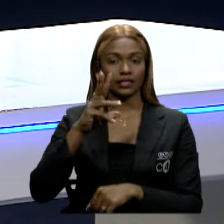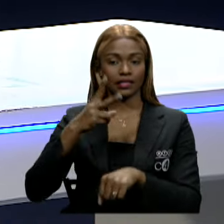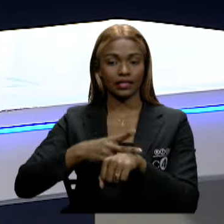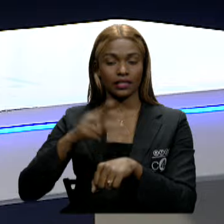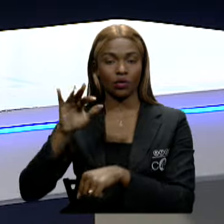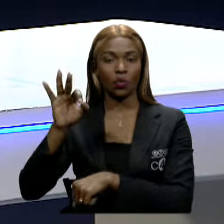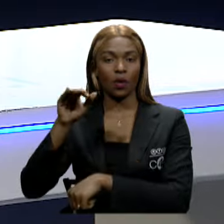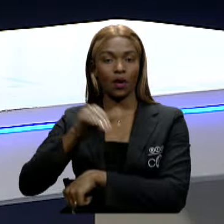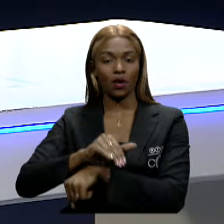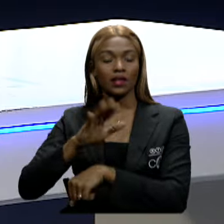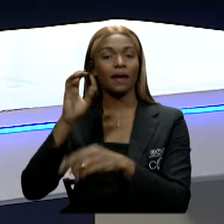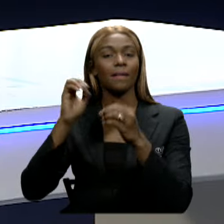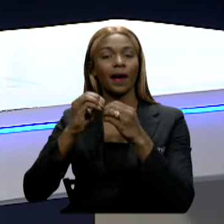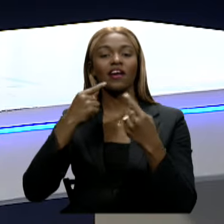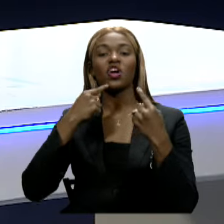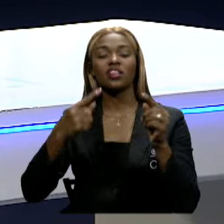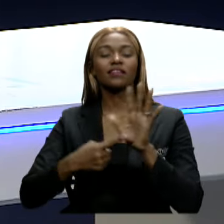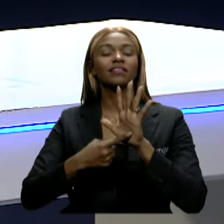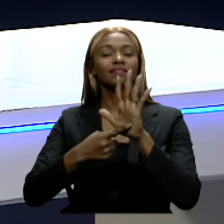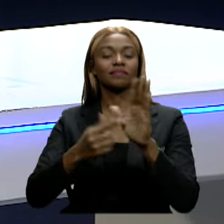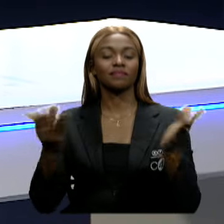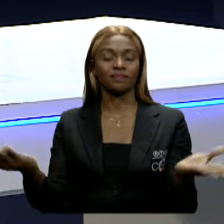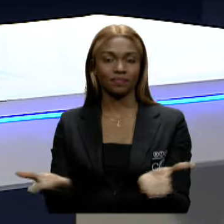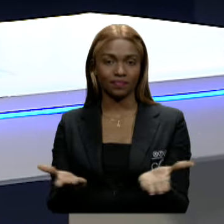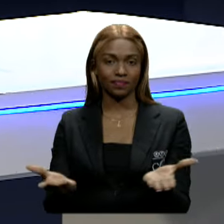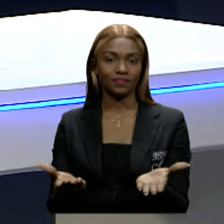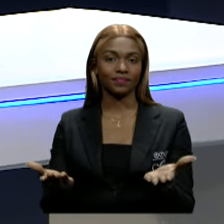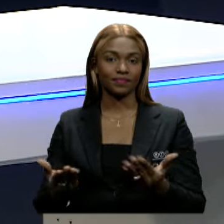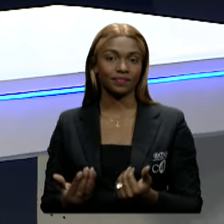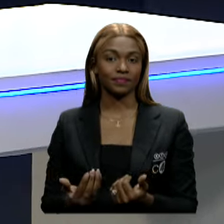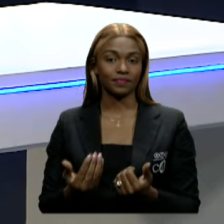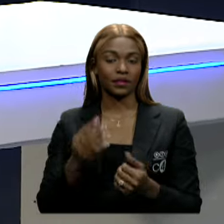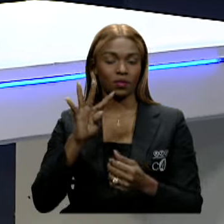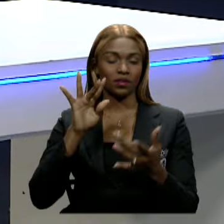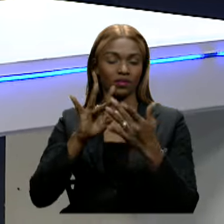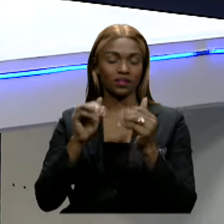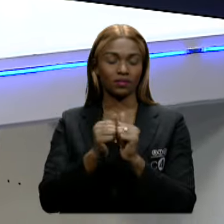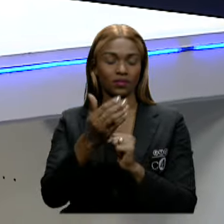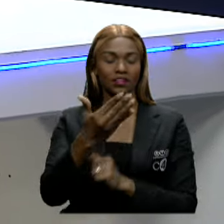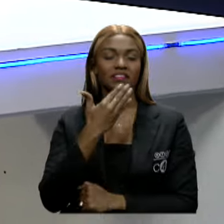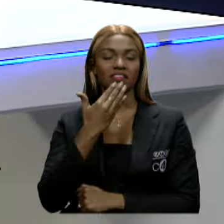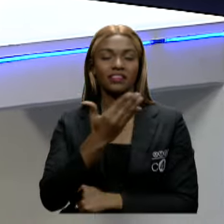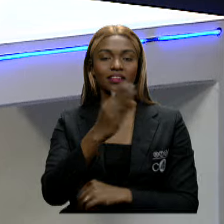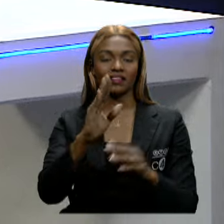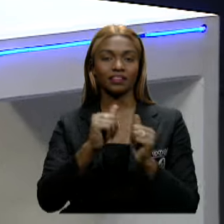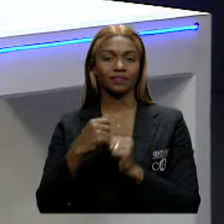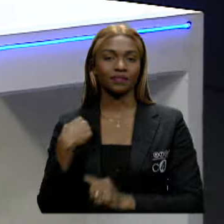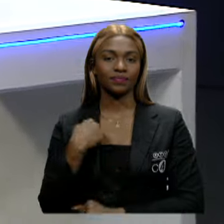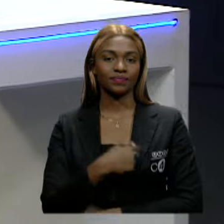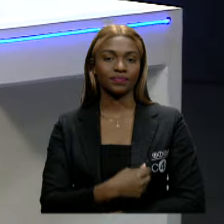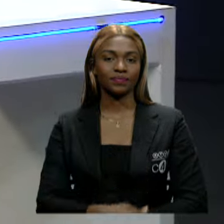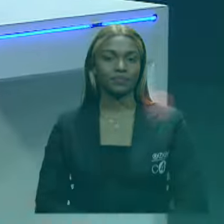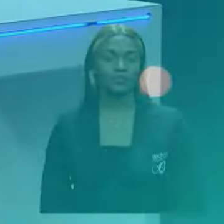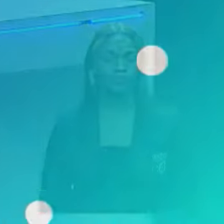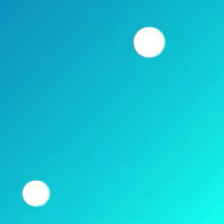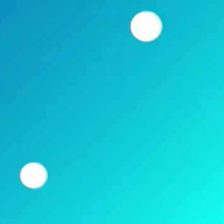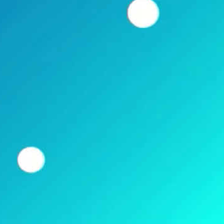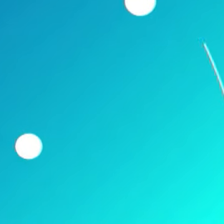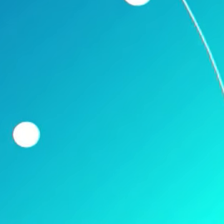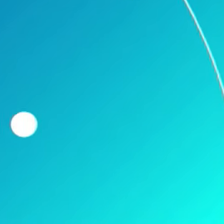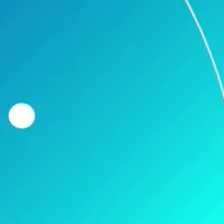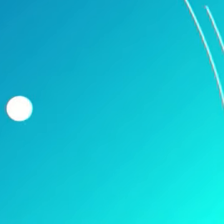noche, nuestras próximas emisiones en Central de Noticias. El 4 conecta. Gracias por acompañarnos.